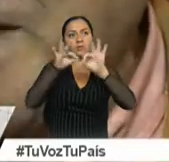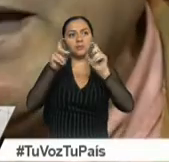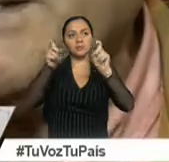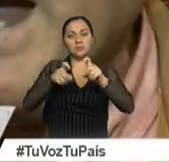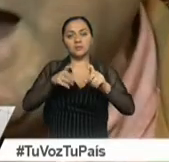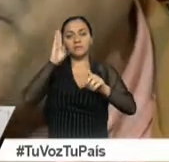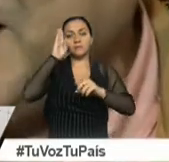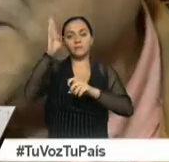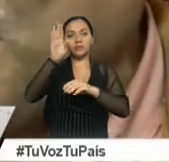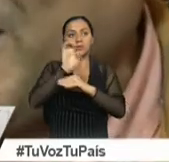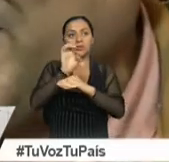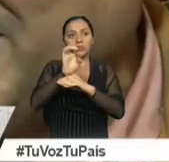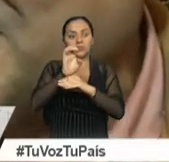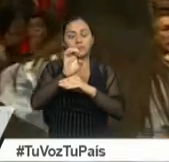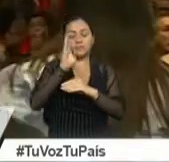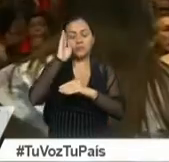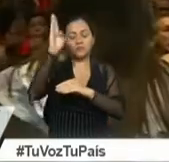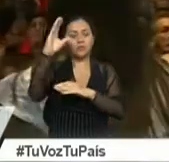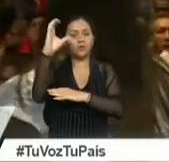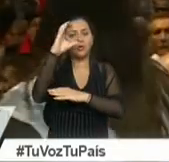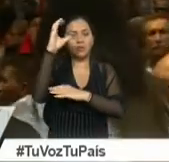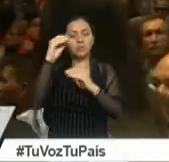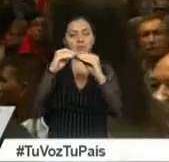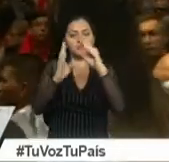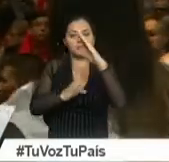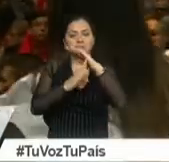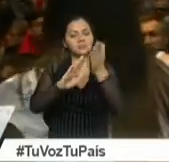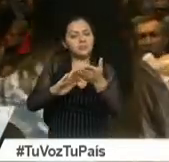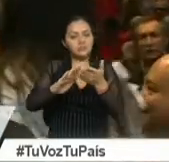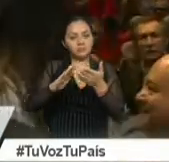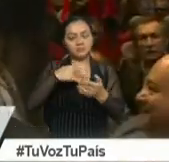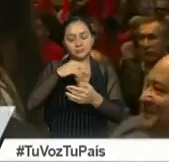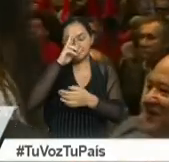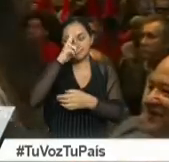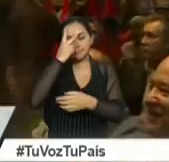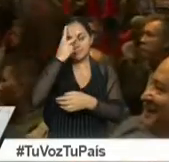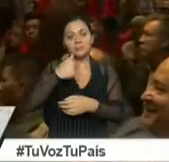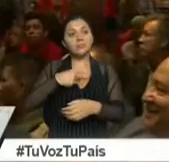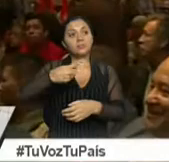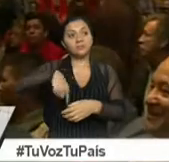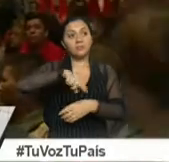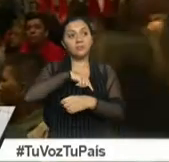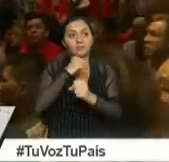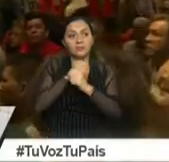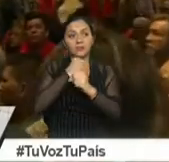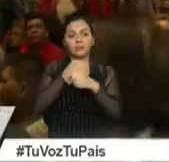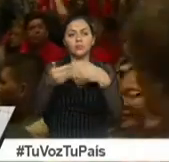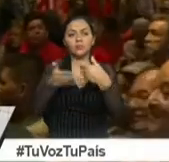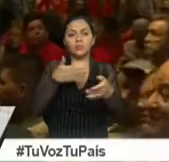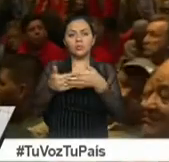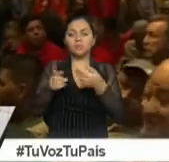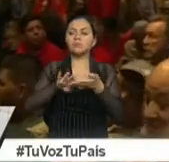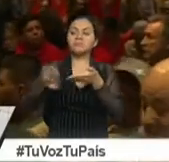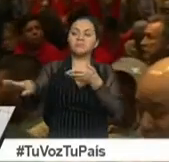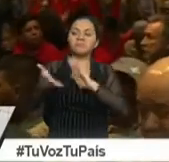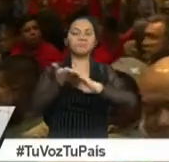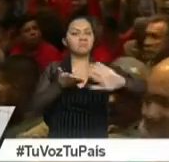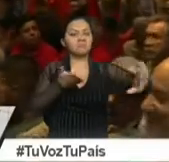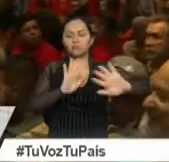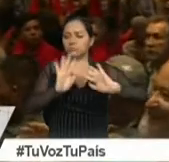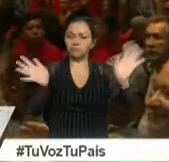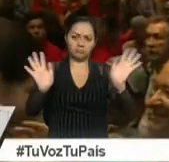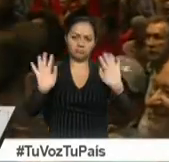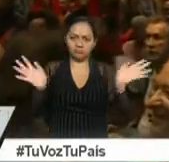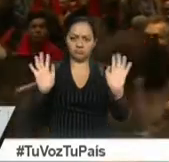nuestro país sea la paz y no la guerra. Estamos dispuestos a trabajar con todo el mundo, con todo, sin distingos, con las iglesias, con